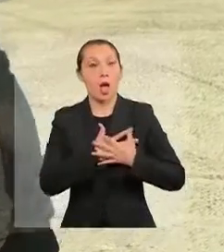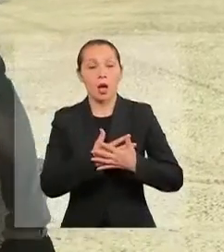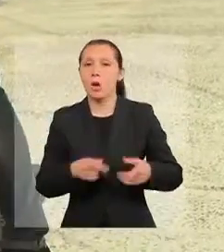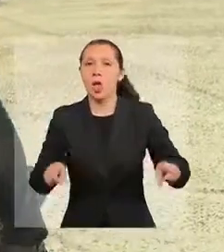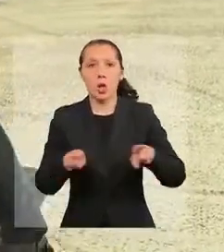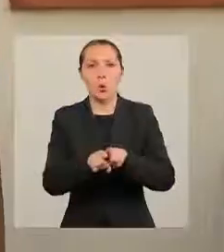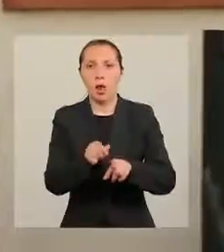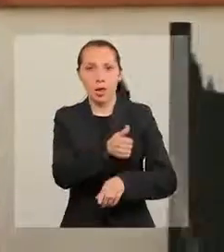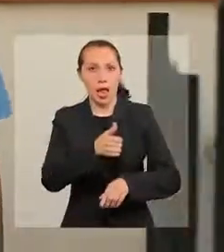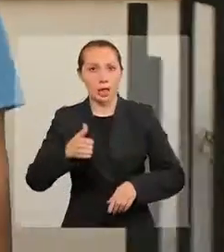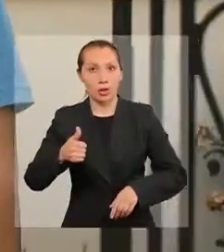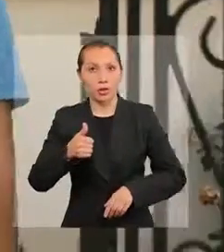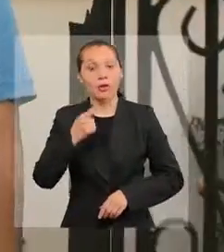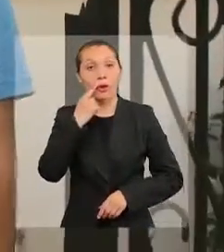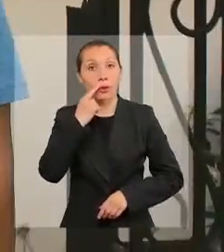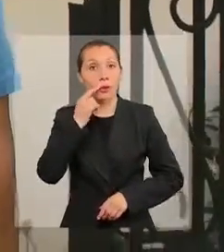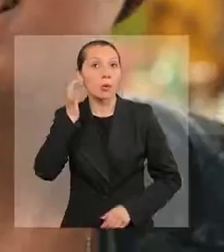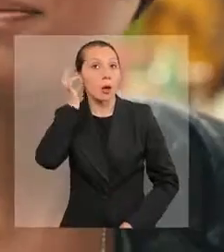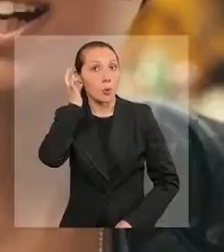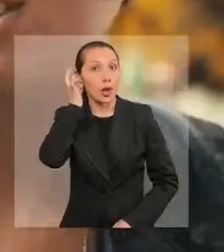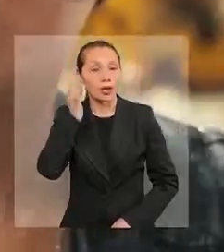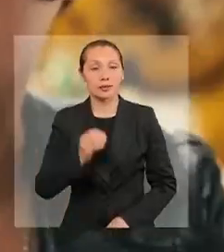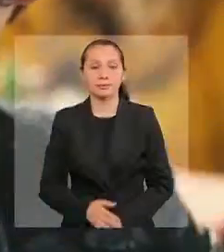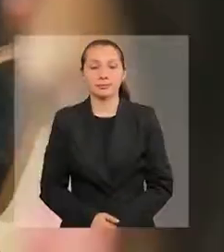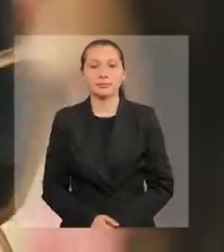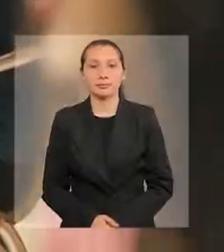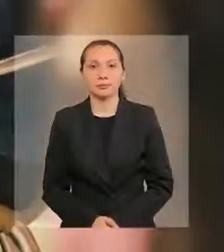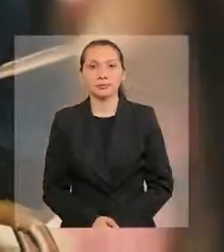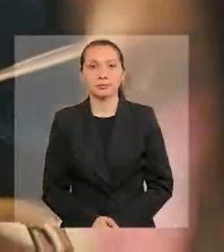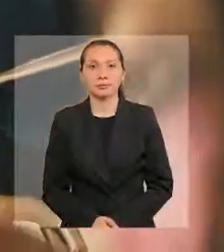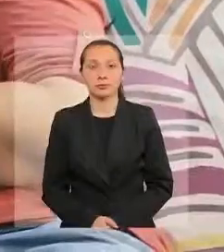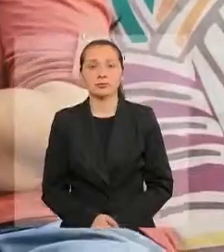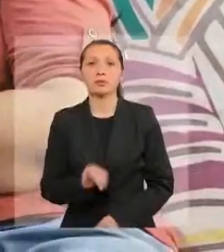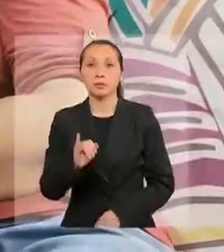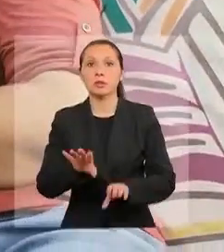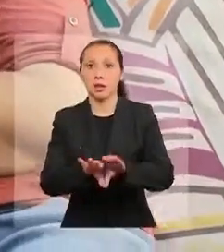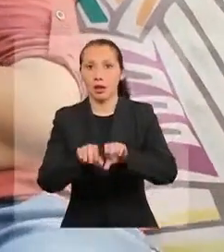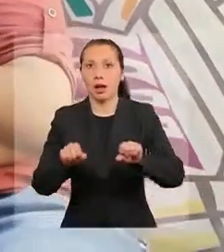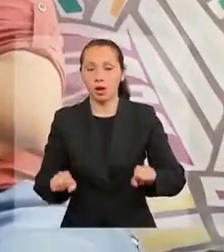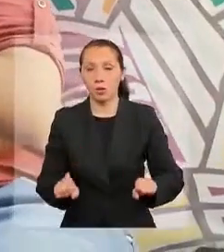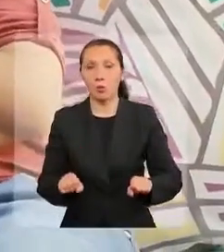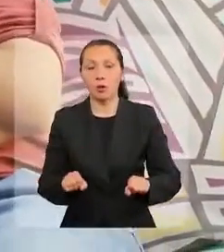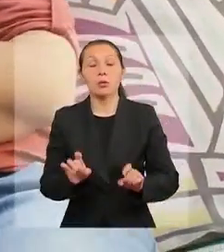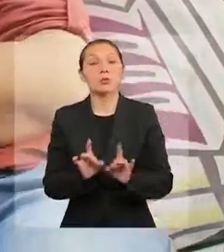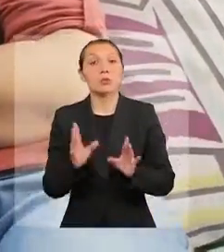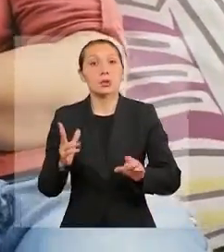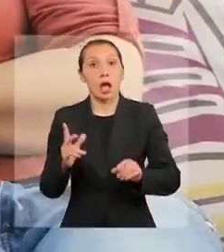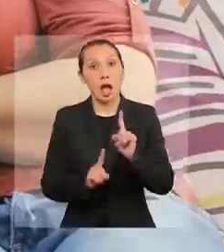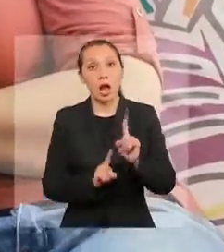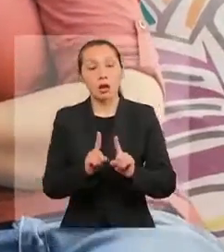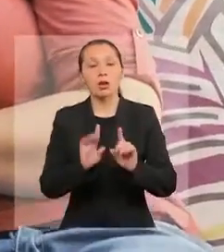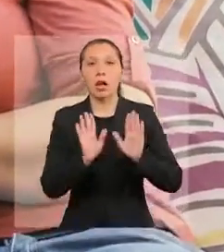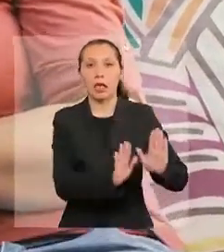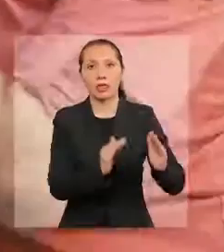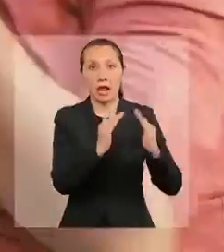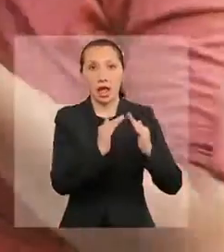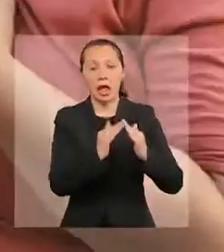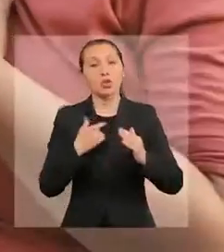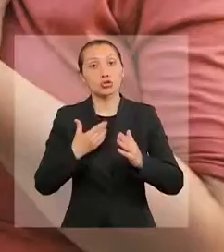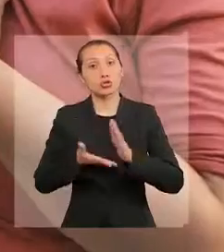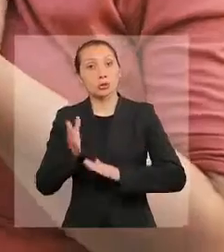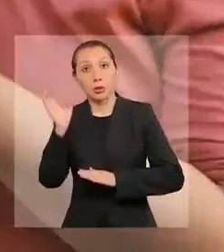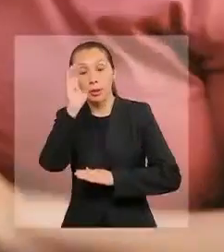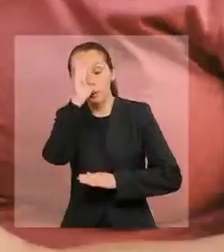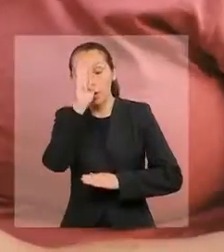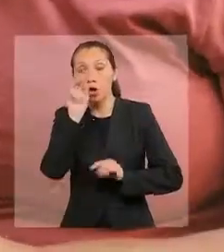Estamos de acuerdo que el amor es igual para todos. Y para todas. Estamos de acuerdo. Si me pasa algo, quiero que se queden con la casa. Y si